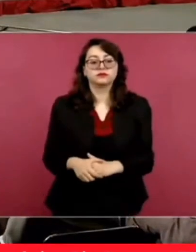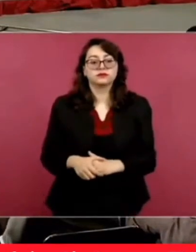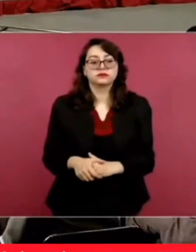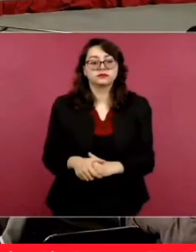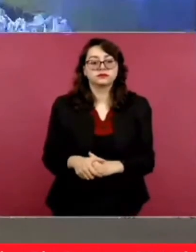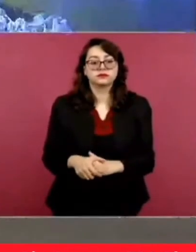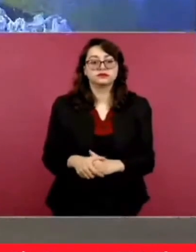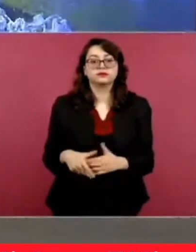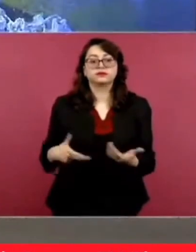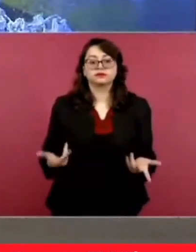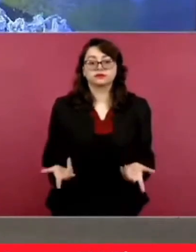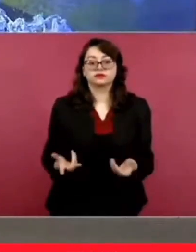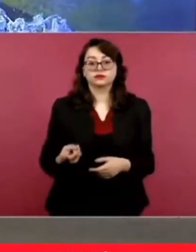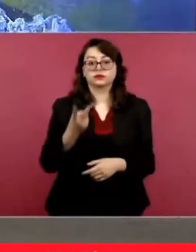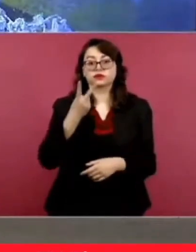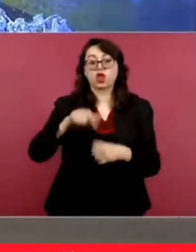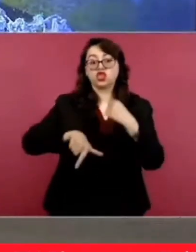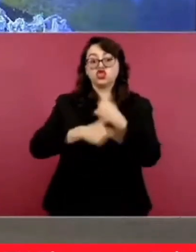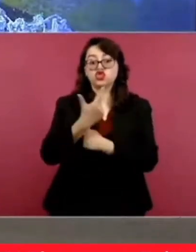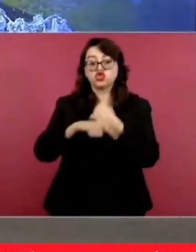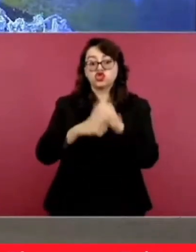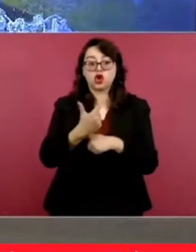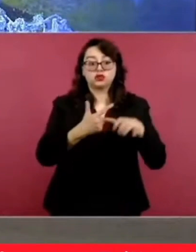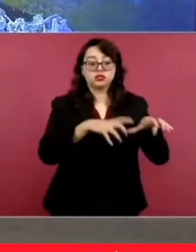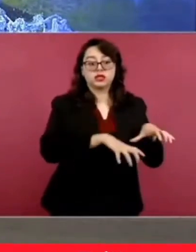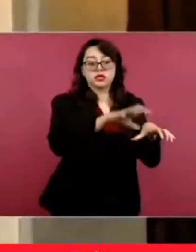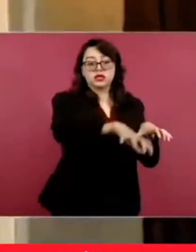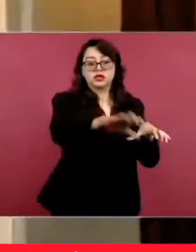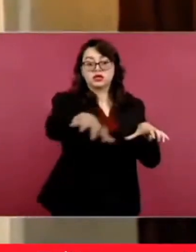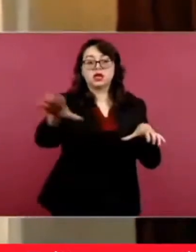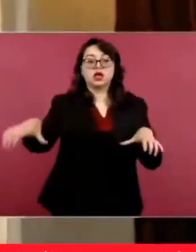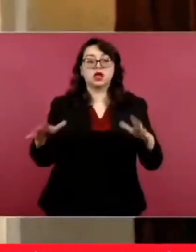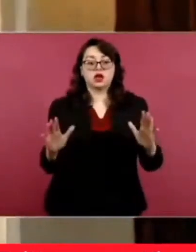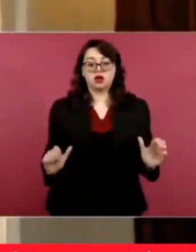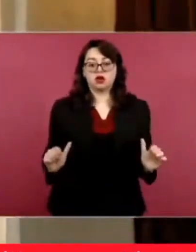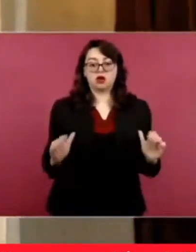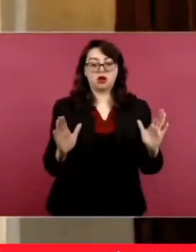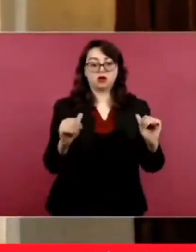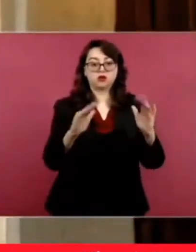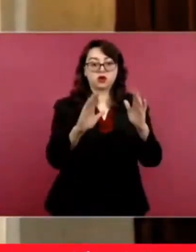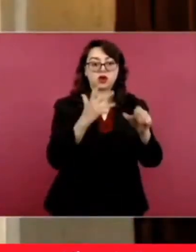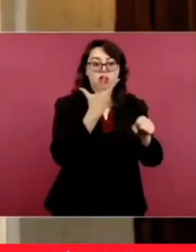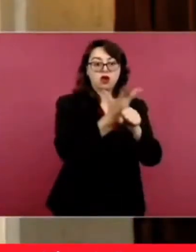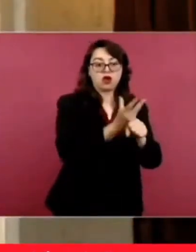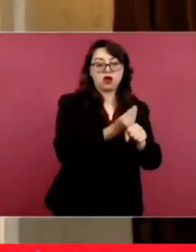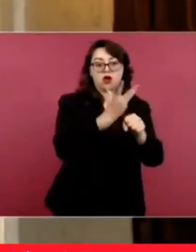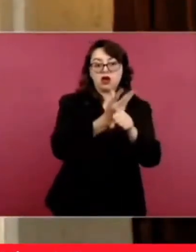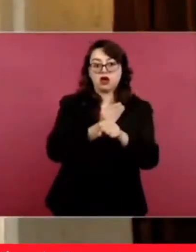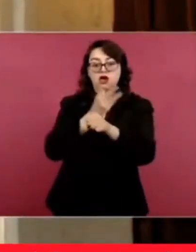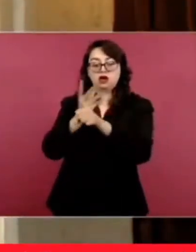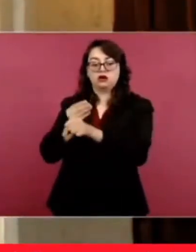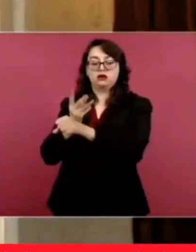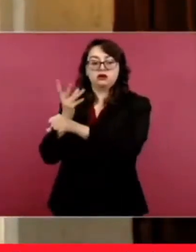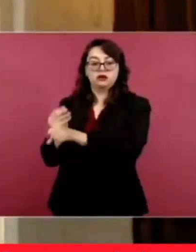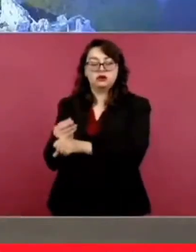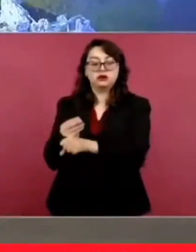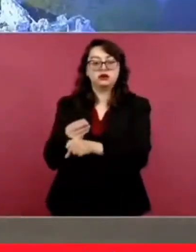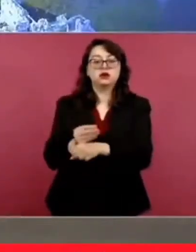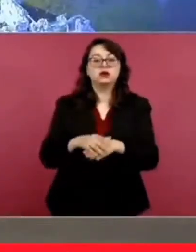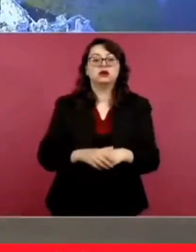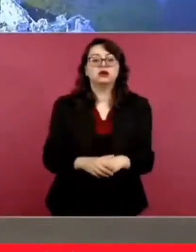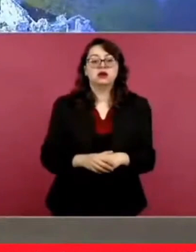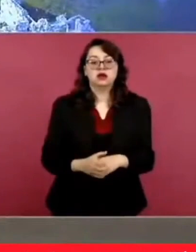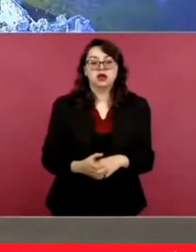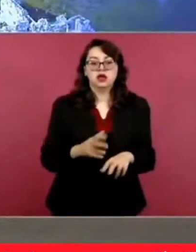interviniendo o mejorando 12 zonas arqueológicas por parte del Instituto Nacional de Antropología e Historia. Tenemos en el